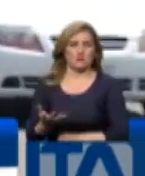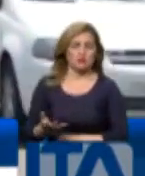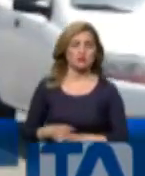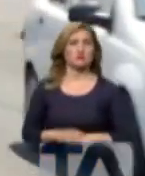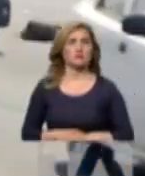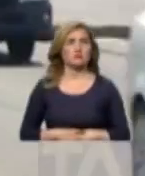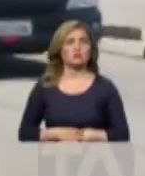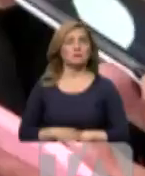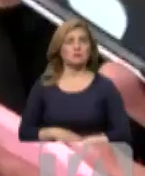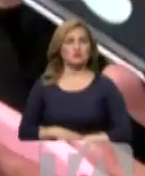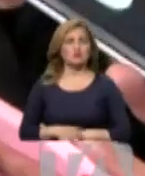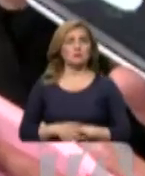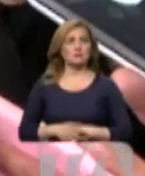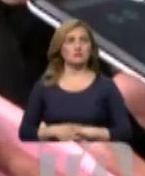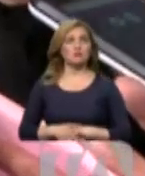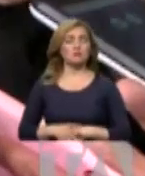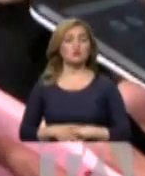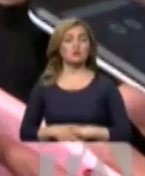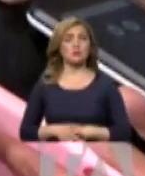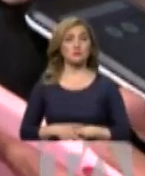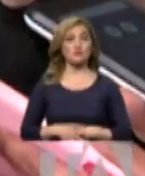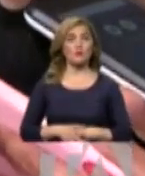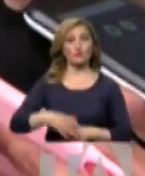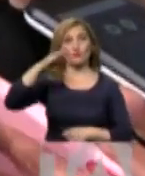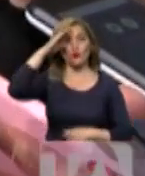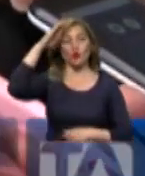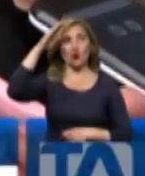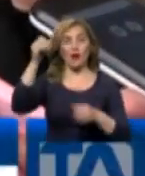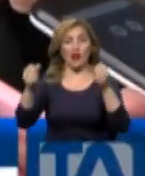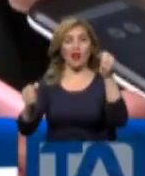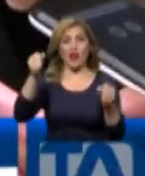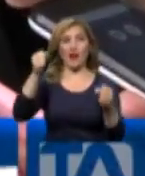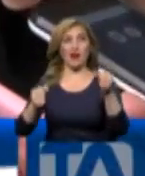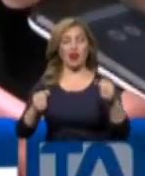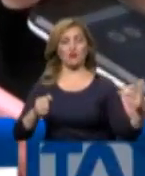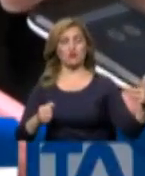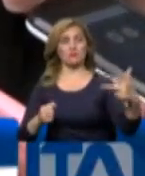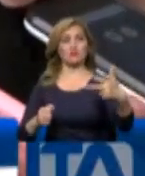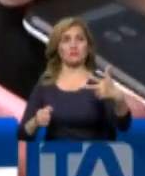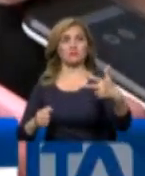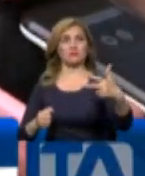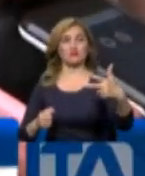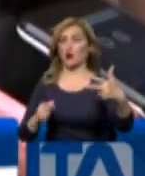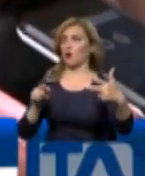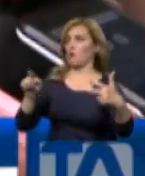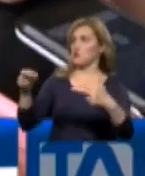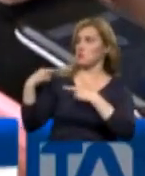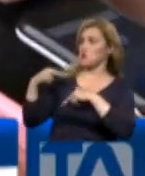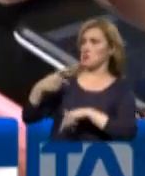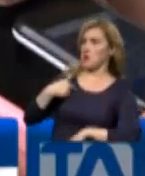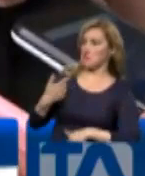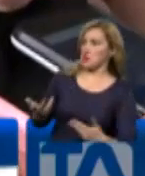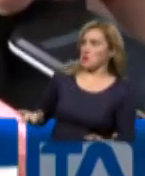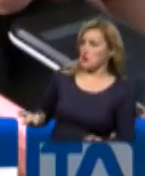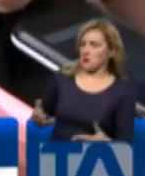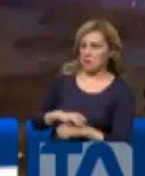actos delictivos. Significa que cuando la policía detiene a alguien en una vía, no le digan usted no tiene competencia, no le digan